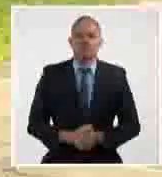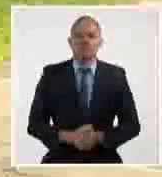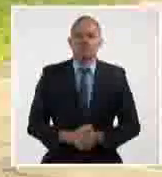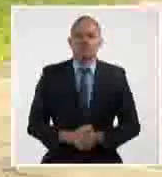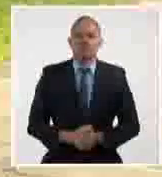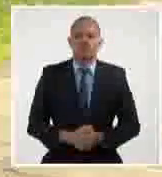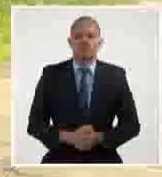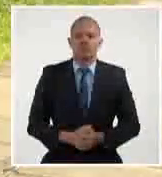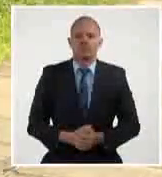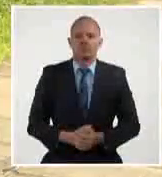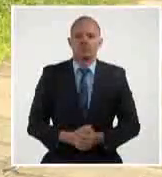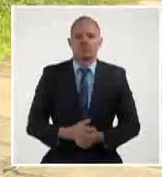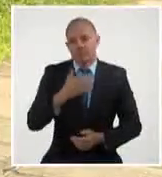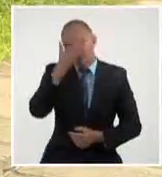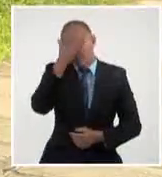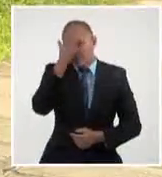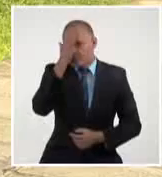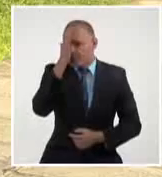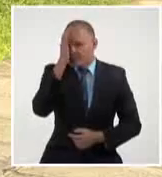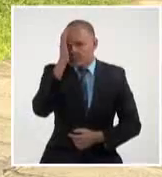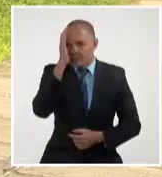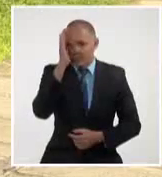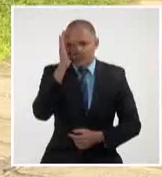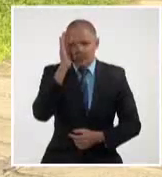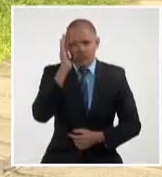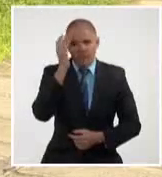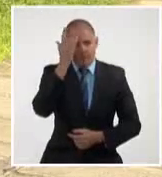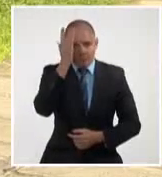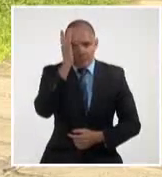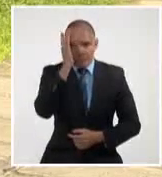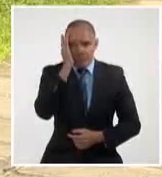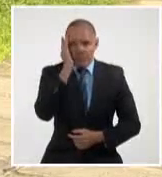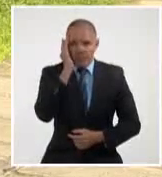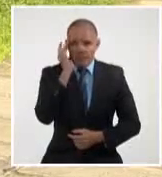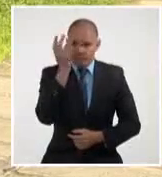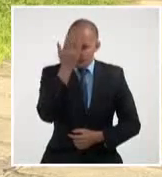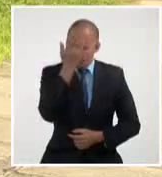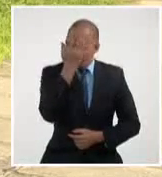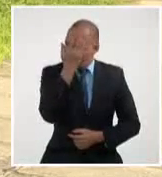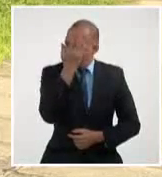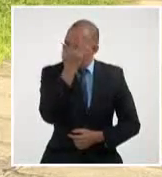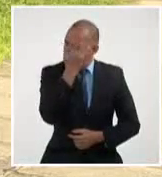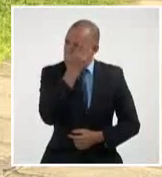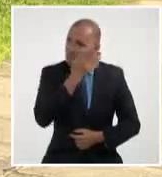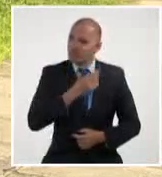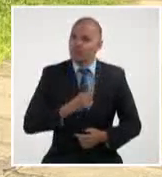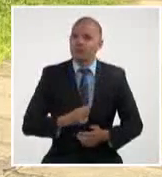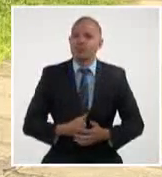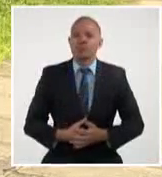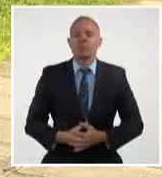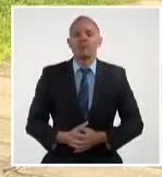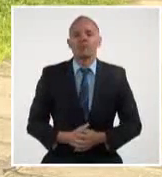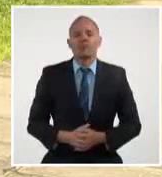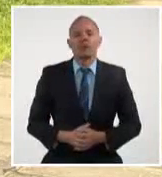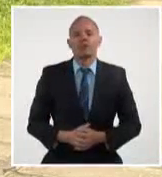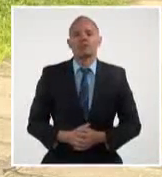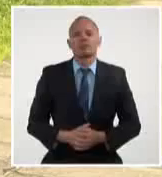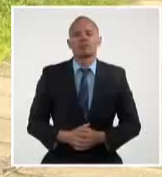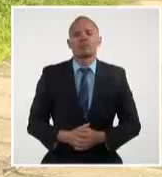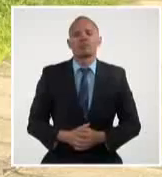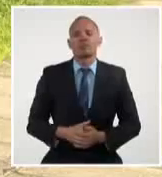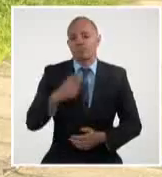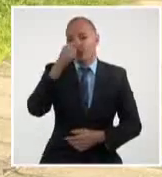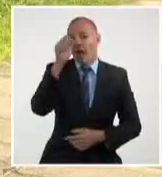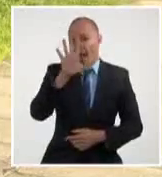Del África venimos y al África hay que volver siempre para tomarle el pulso a una región que en 2023 se